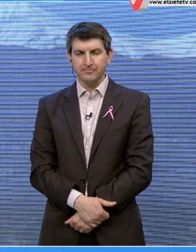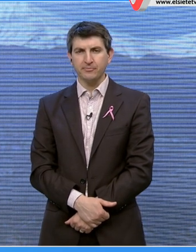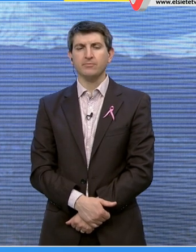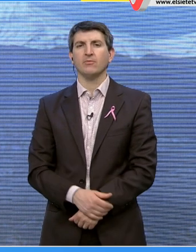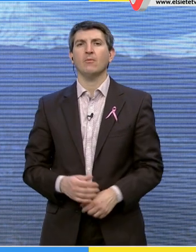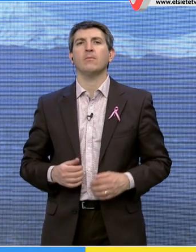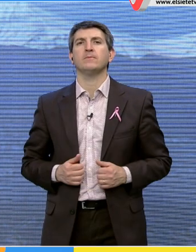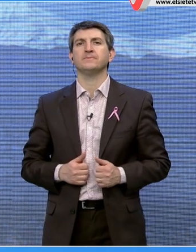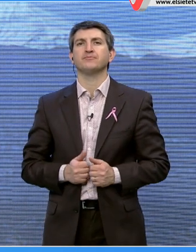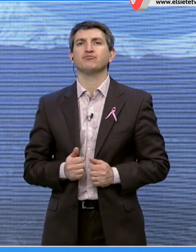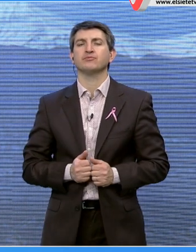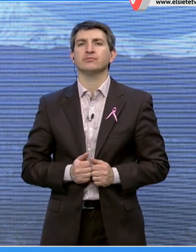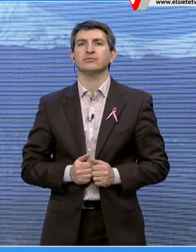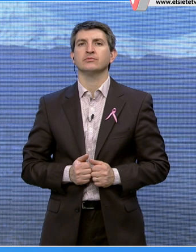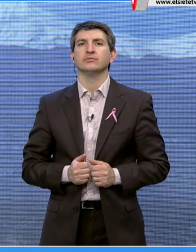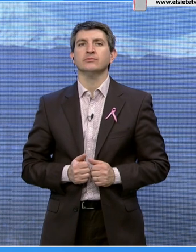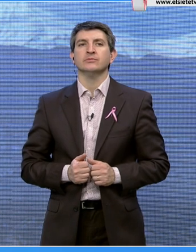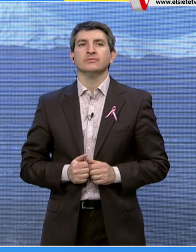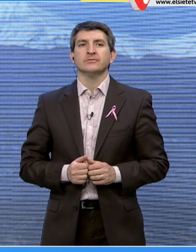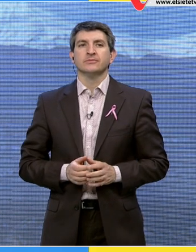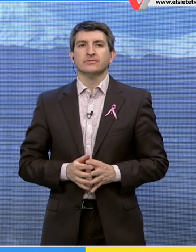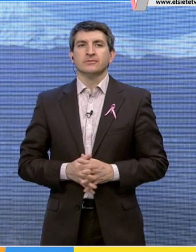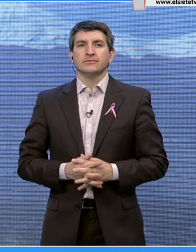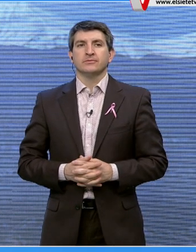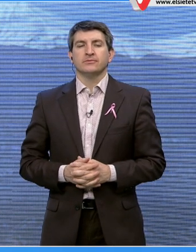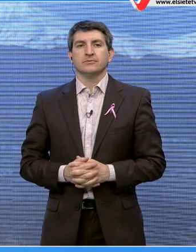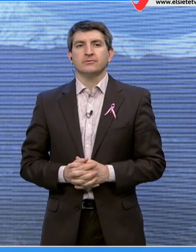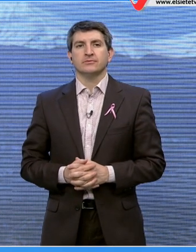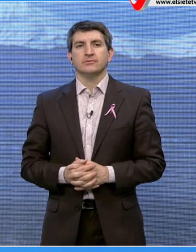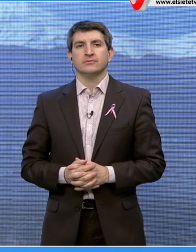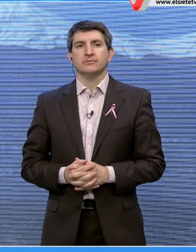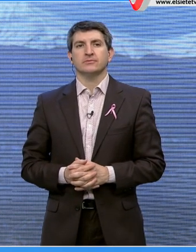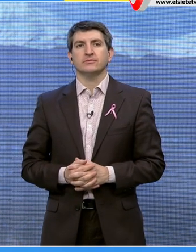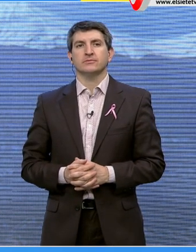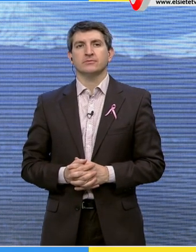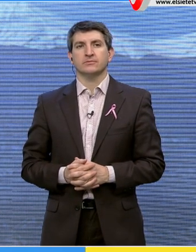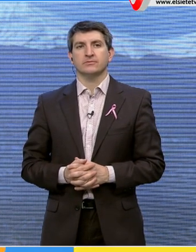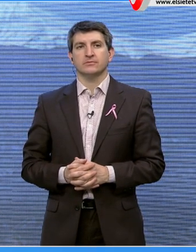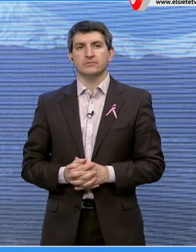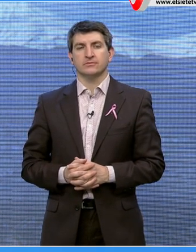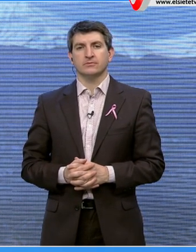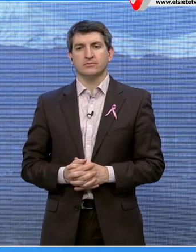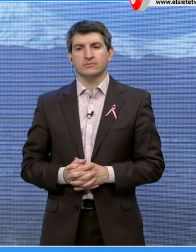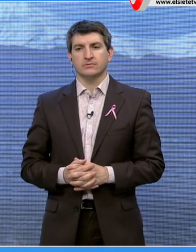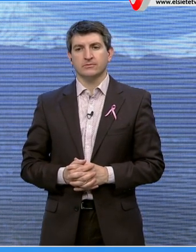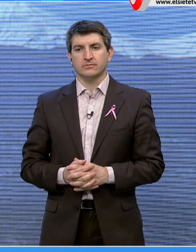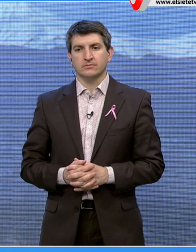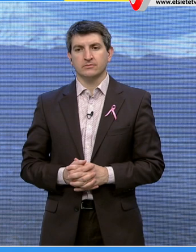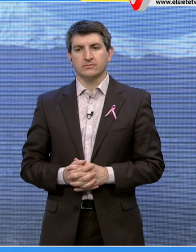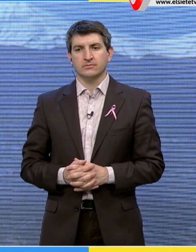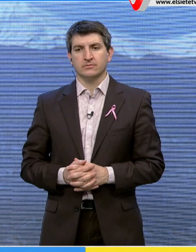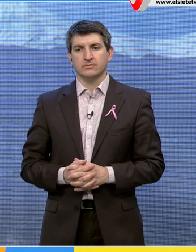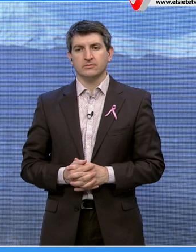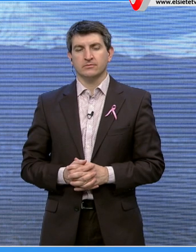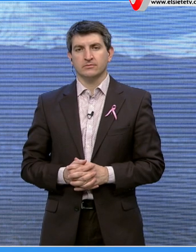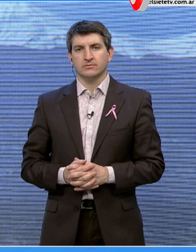palabra de Néstor majul entonces andando respuestas tanito respecto a cómo se va a trabajar en este clásico este gran clásico importante para todos los